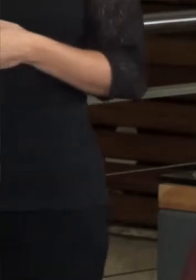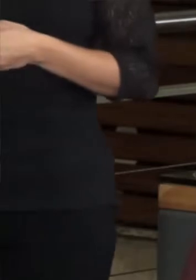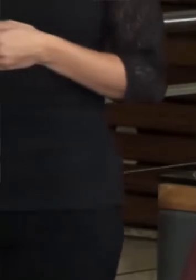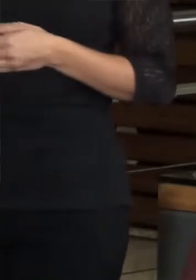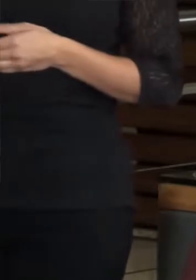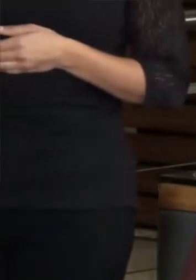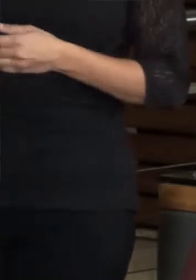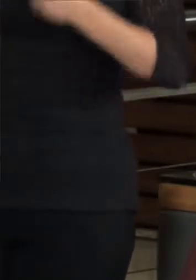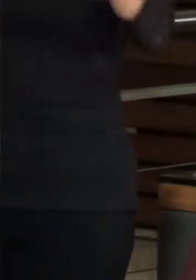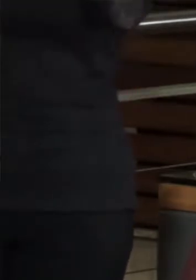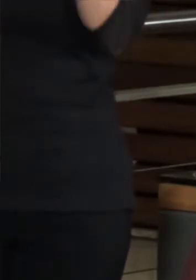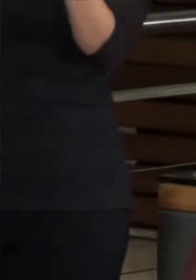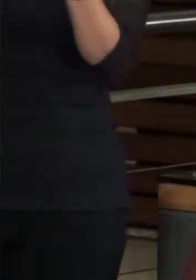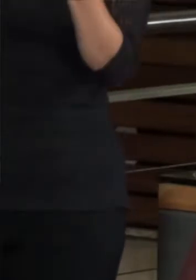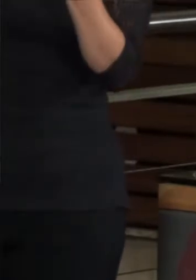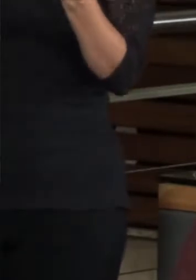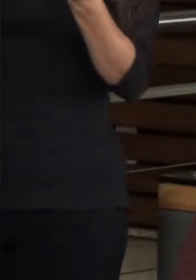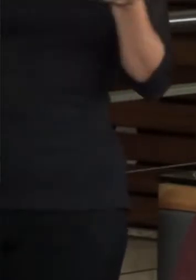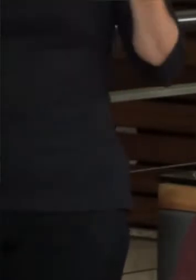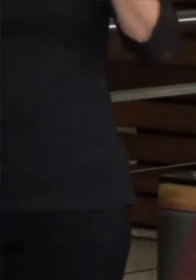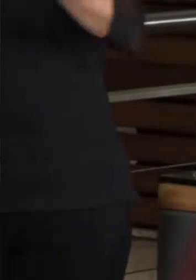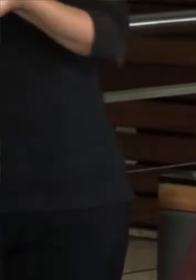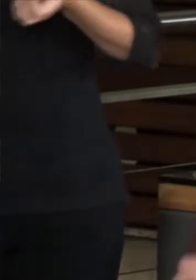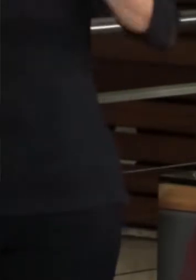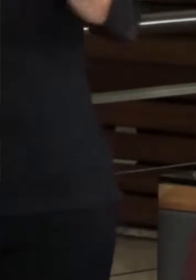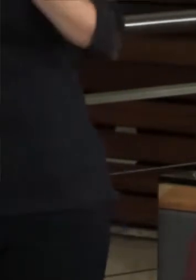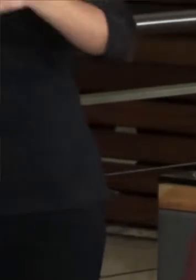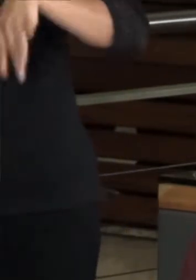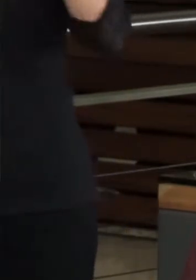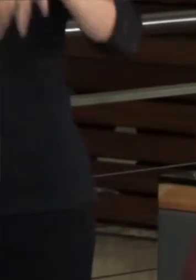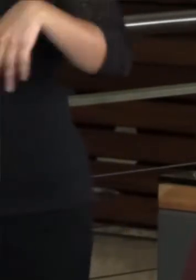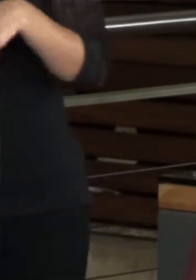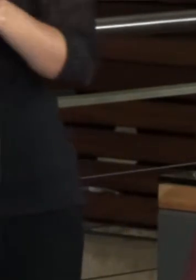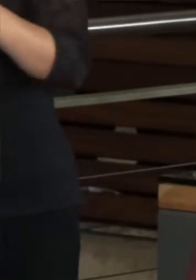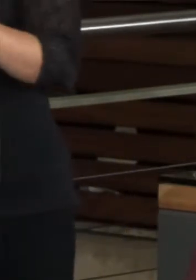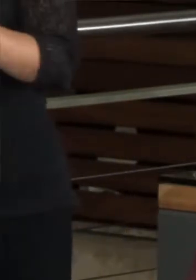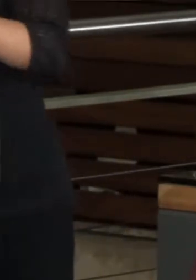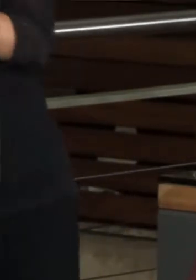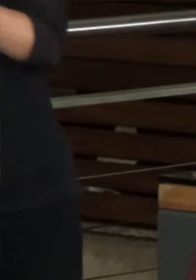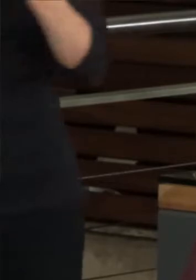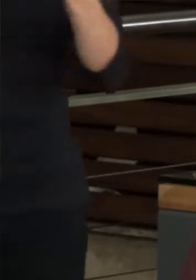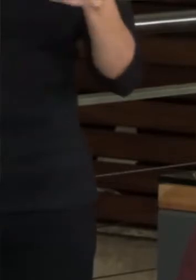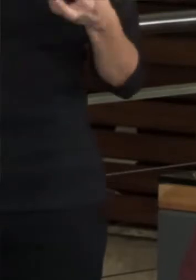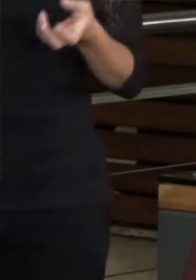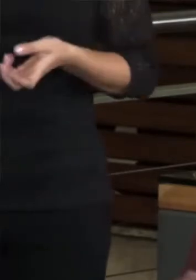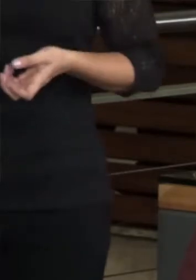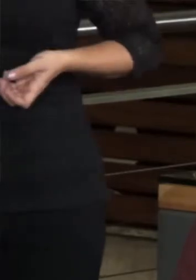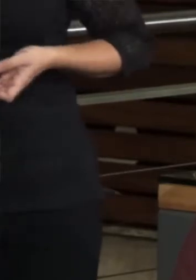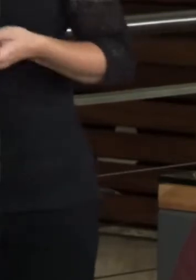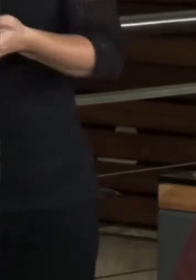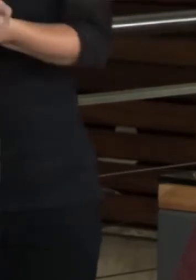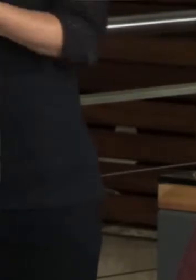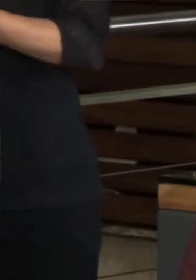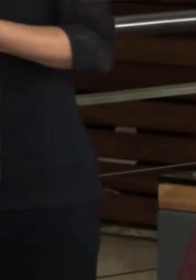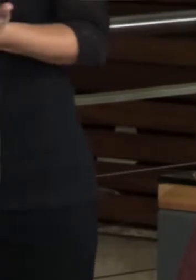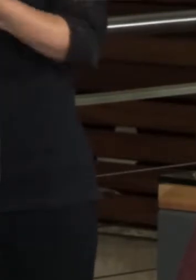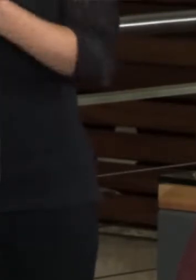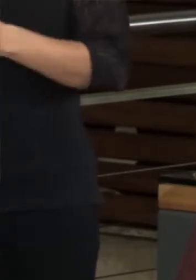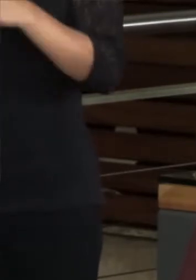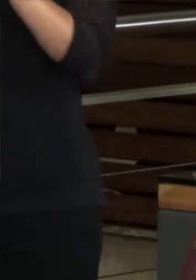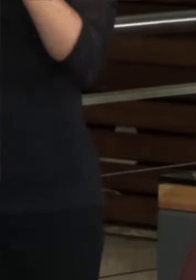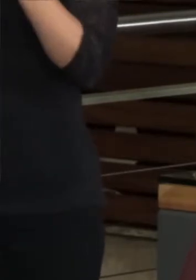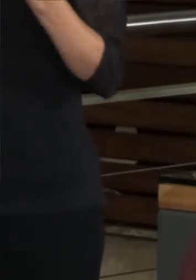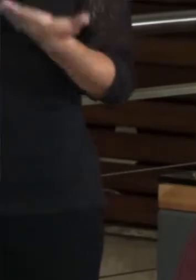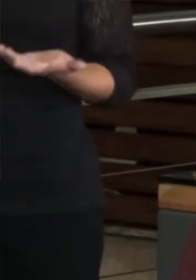algunos dibujos míos por candaya el dibujo interviene el libro de guste bueno pues así así no se nos